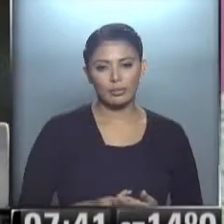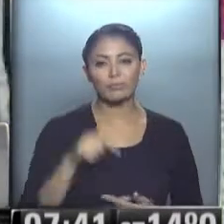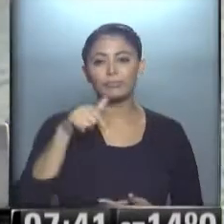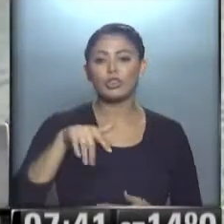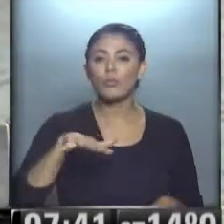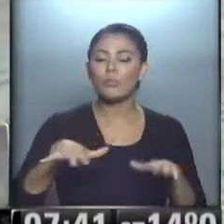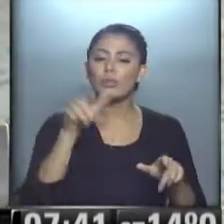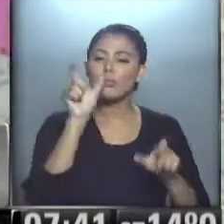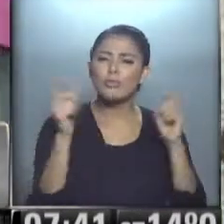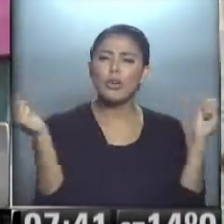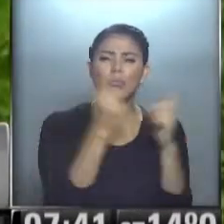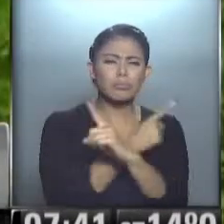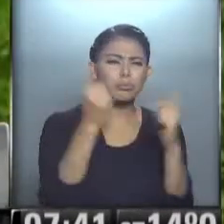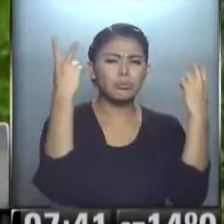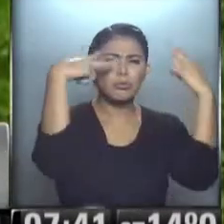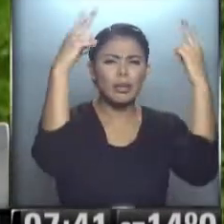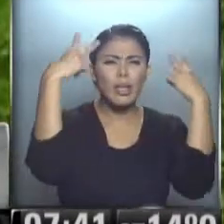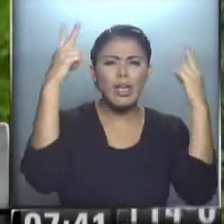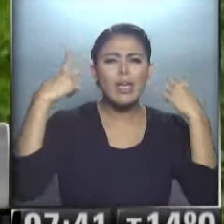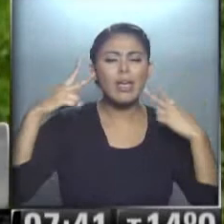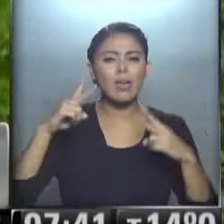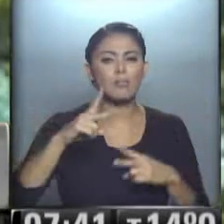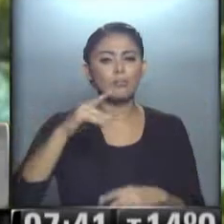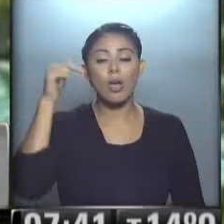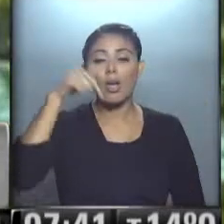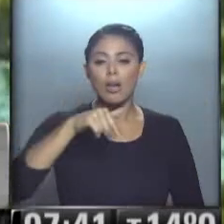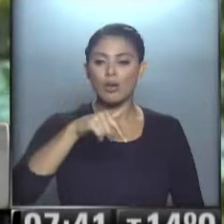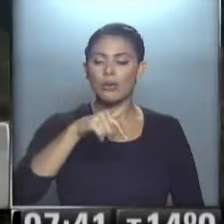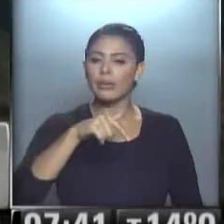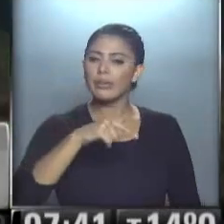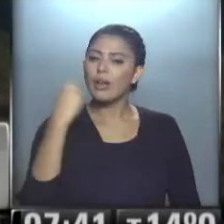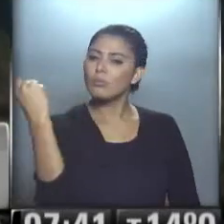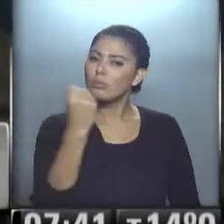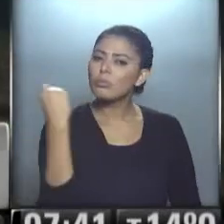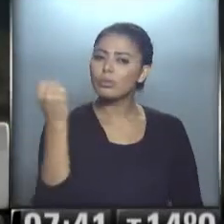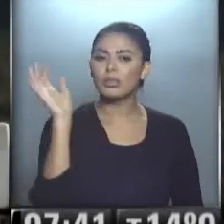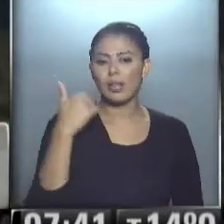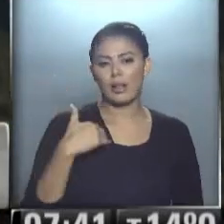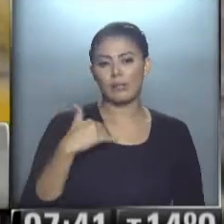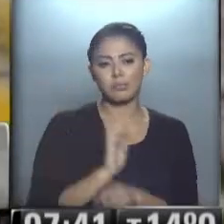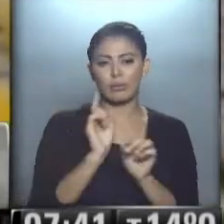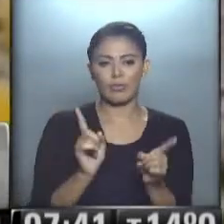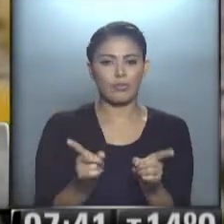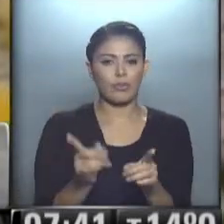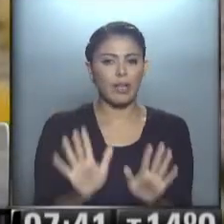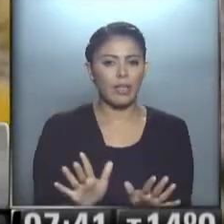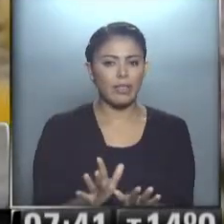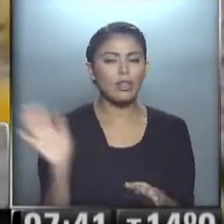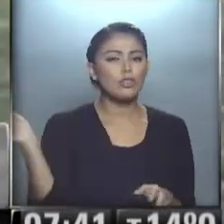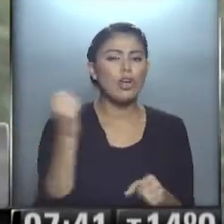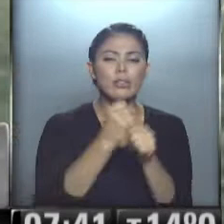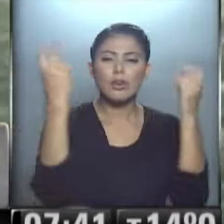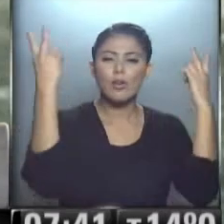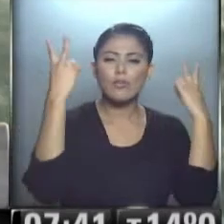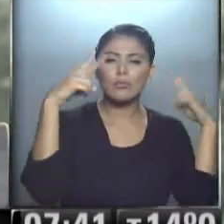un movimiento turístico que ya te lo ha tomado un posicionamiento de nuestro país definitivo es decir la actividad turística está